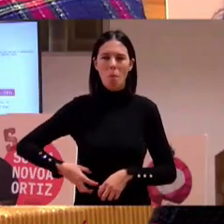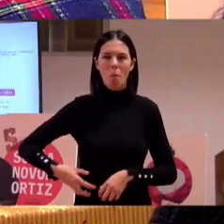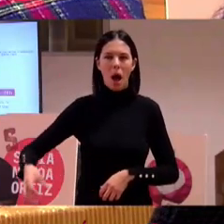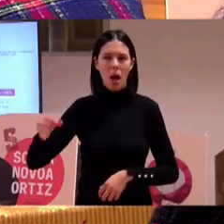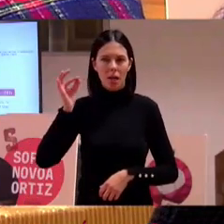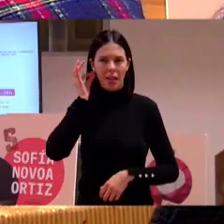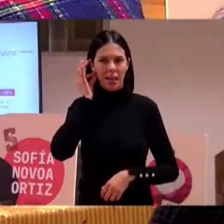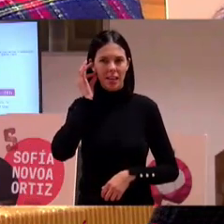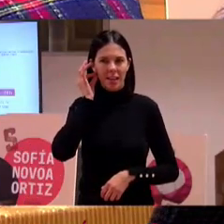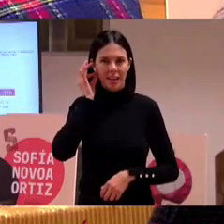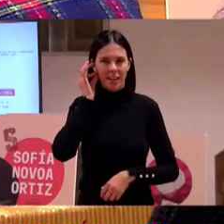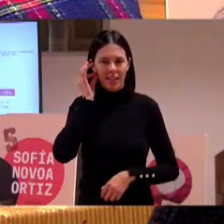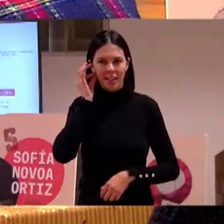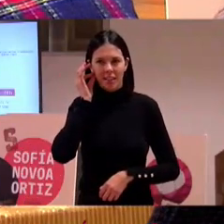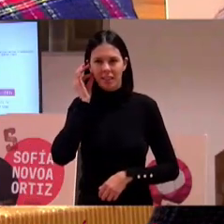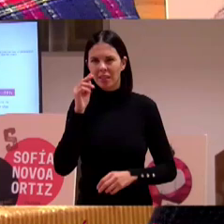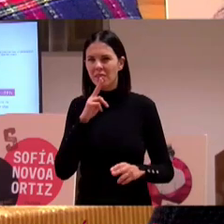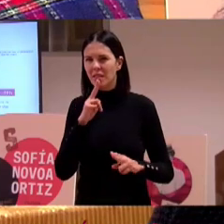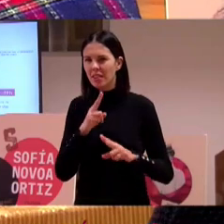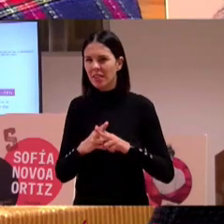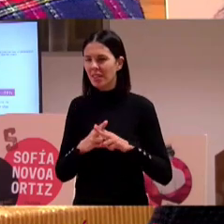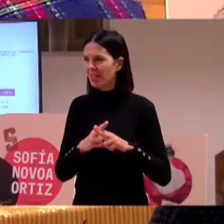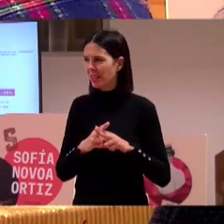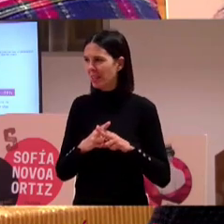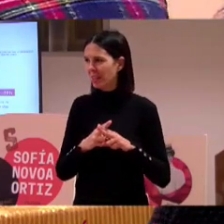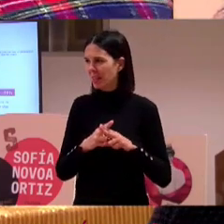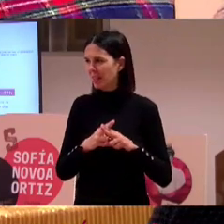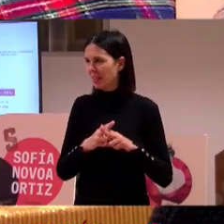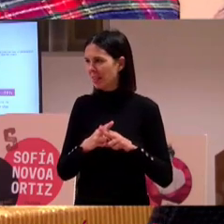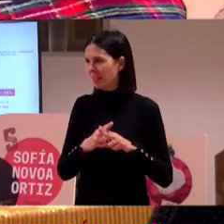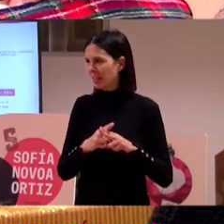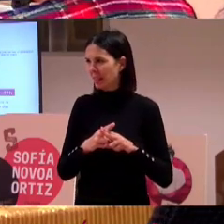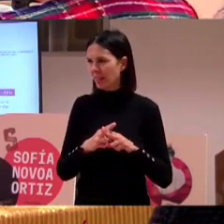Se llama el marino, por Dios. ¿Del marino? Sí,